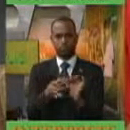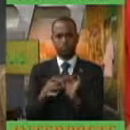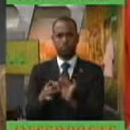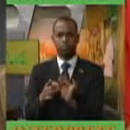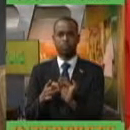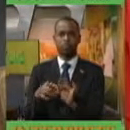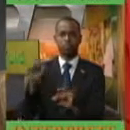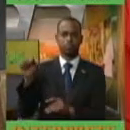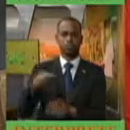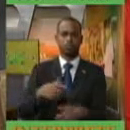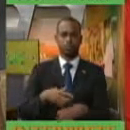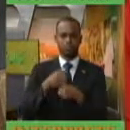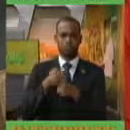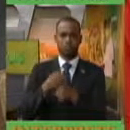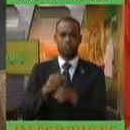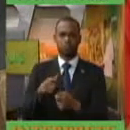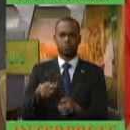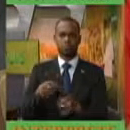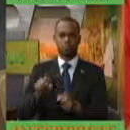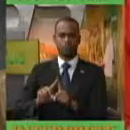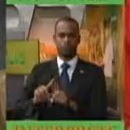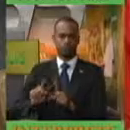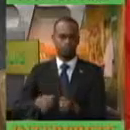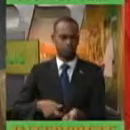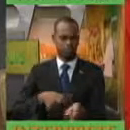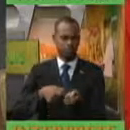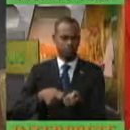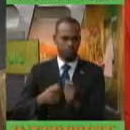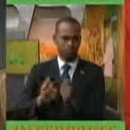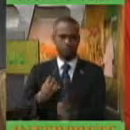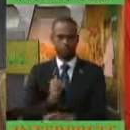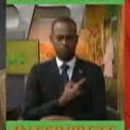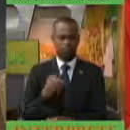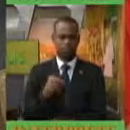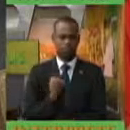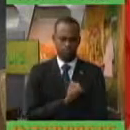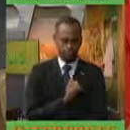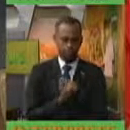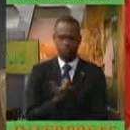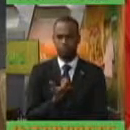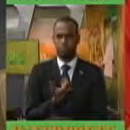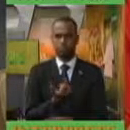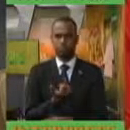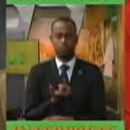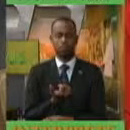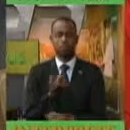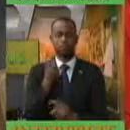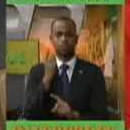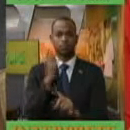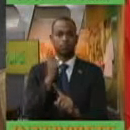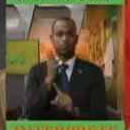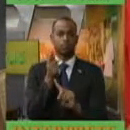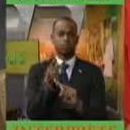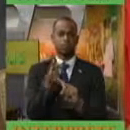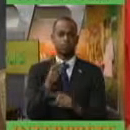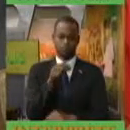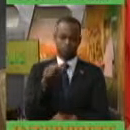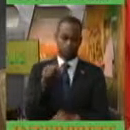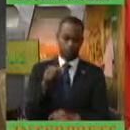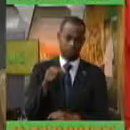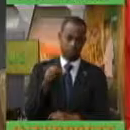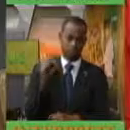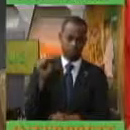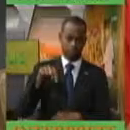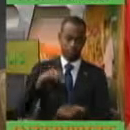de los candidatos a alcaldes, diputados, senadores, para lograr que en esta